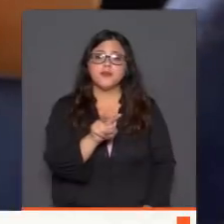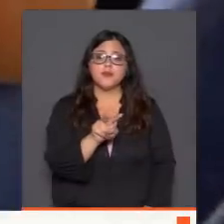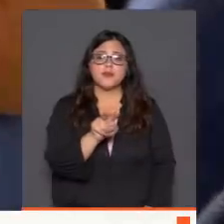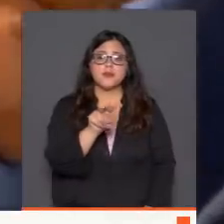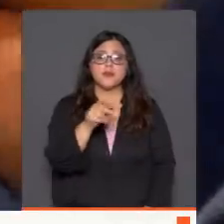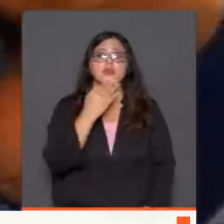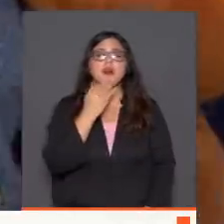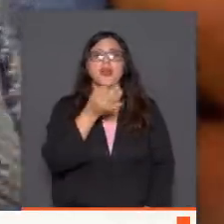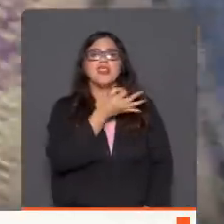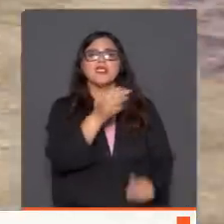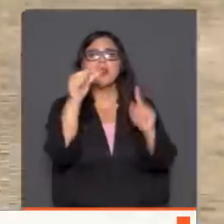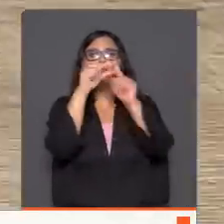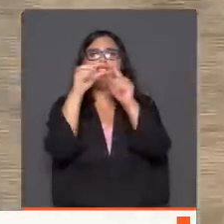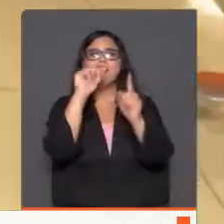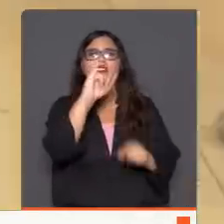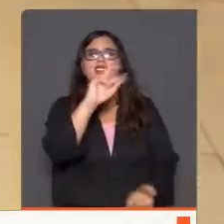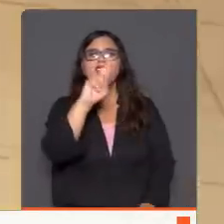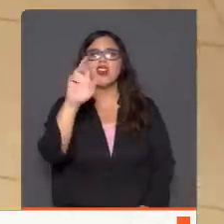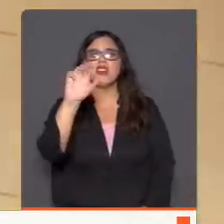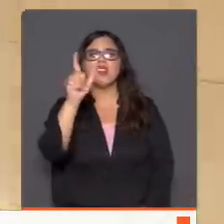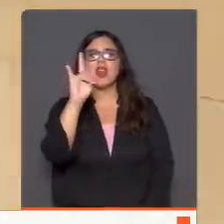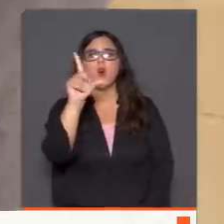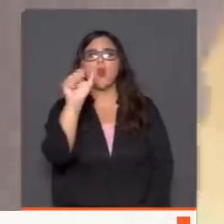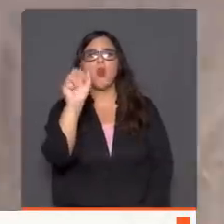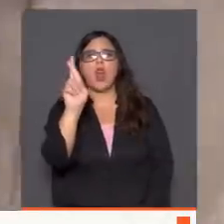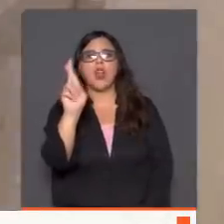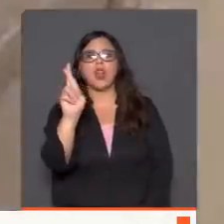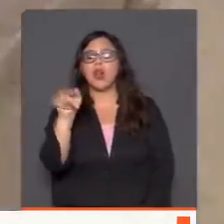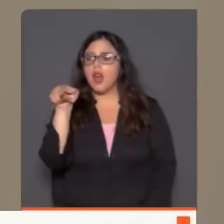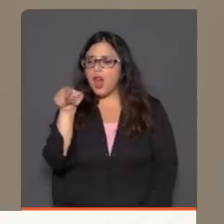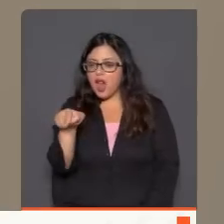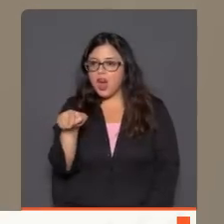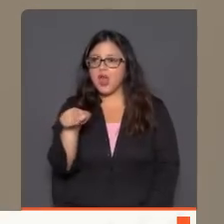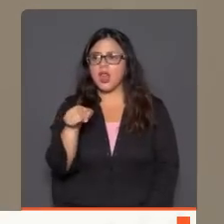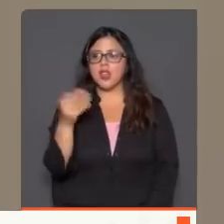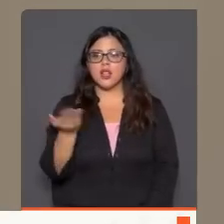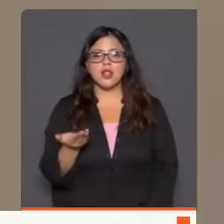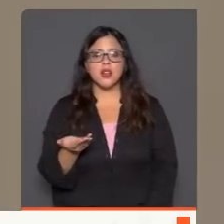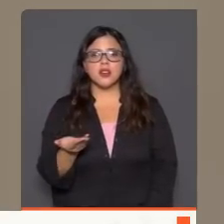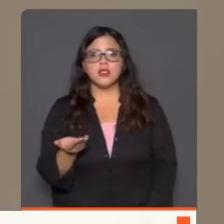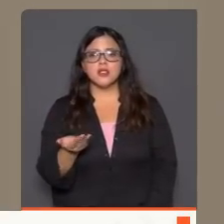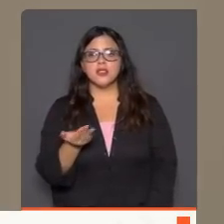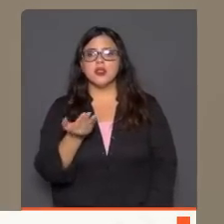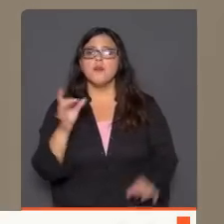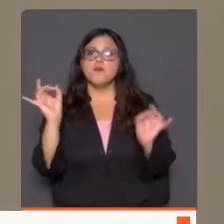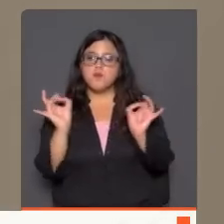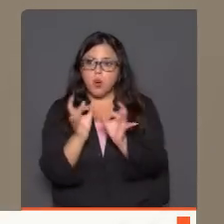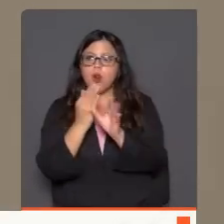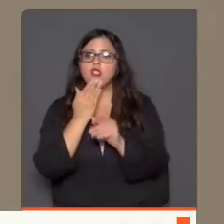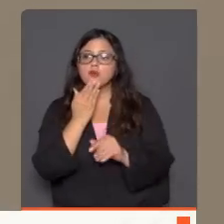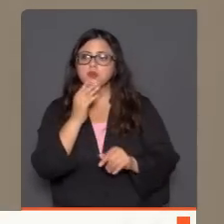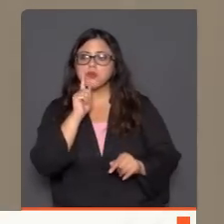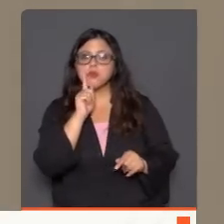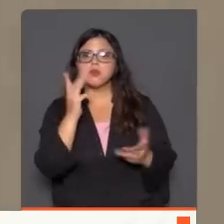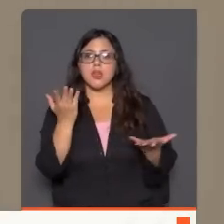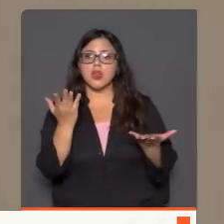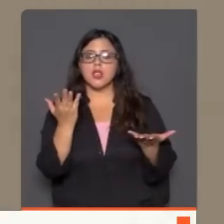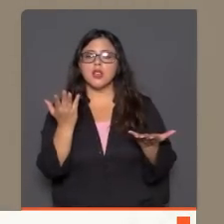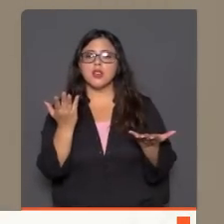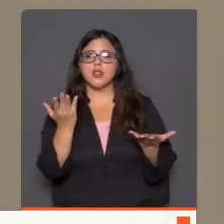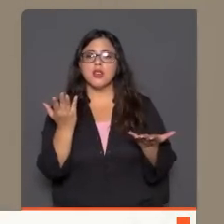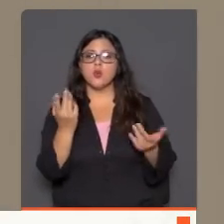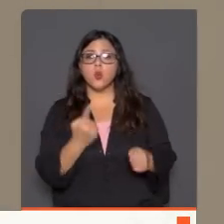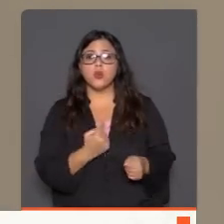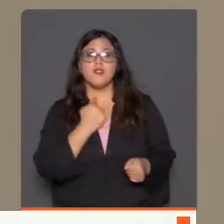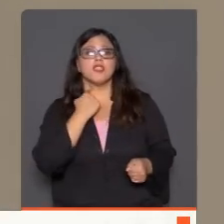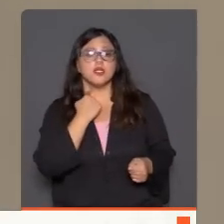También dice irregular. Lo cual hace que también pudiera tener un perjuicio para los